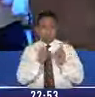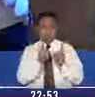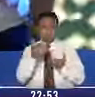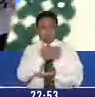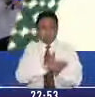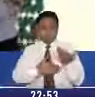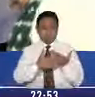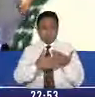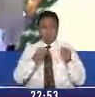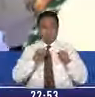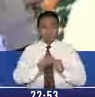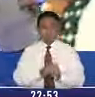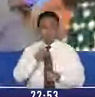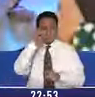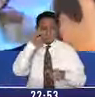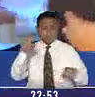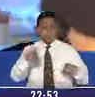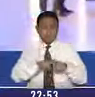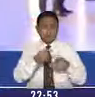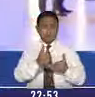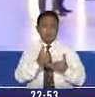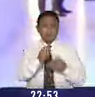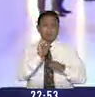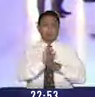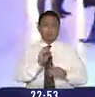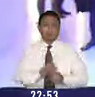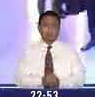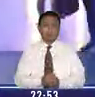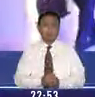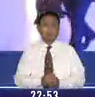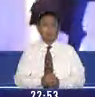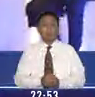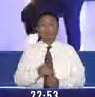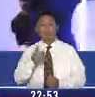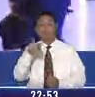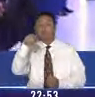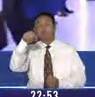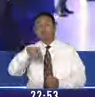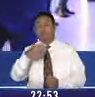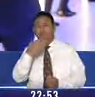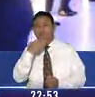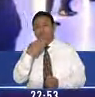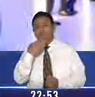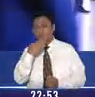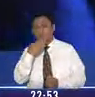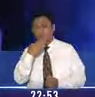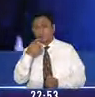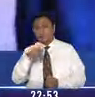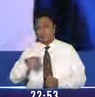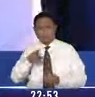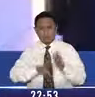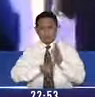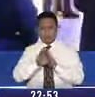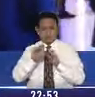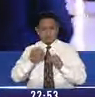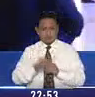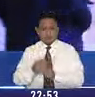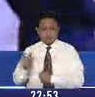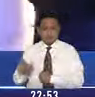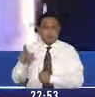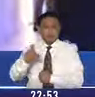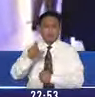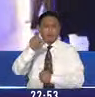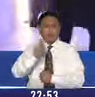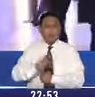al país. Discutimos con el país cómo pueden construir mejores bases para su crecimiento, invertir en su gente, educación, seguro social. ¿Y